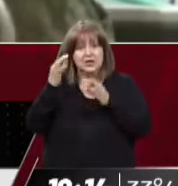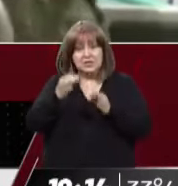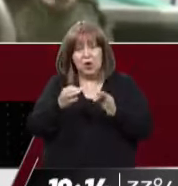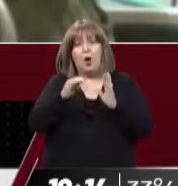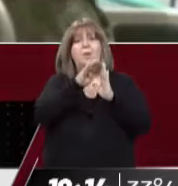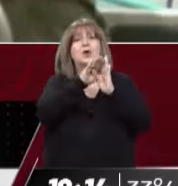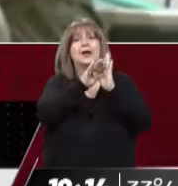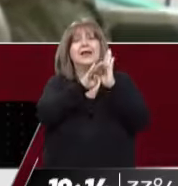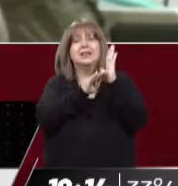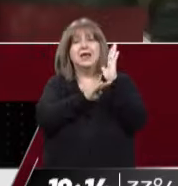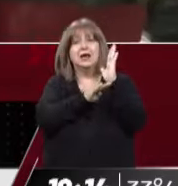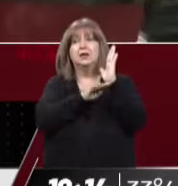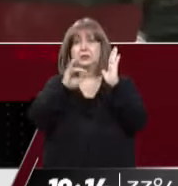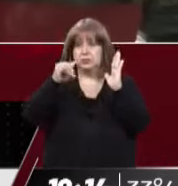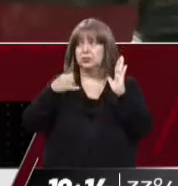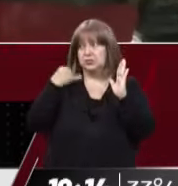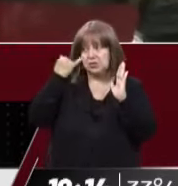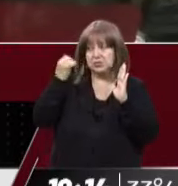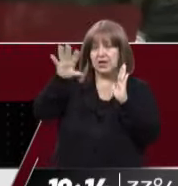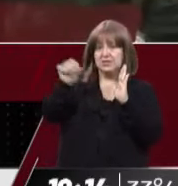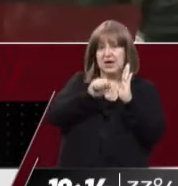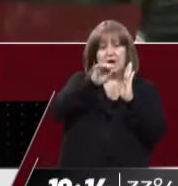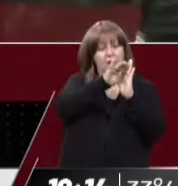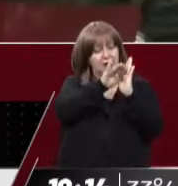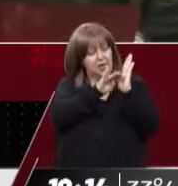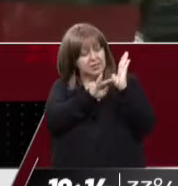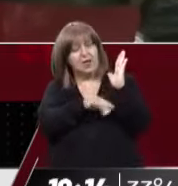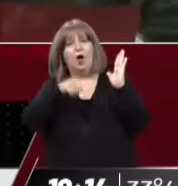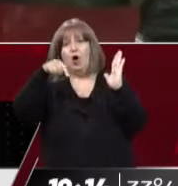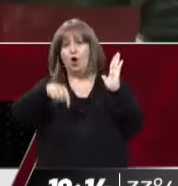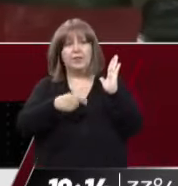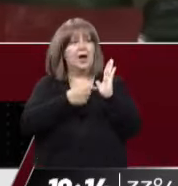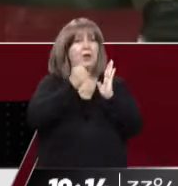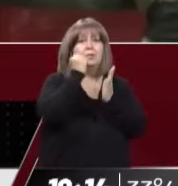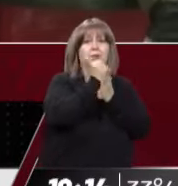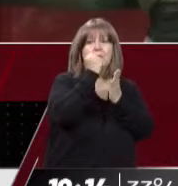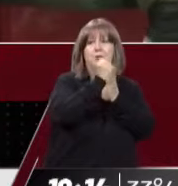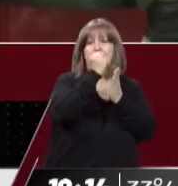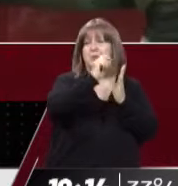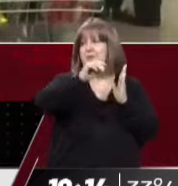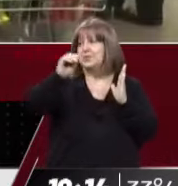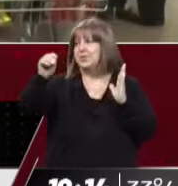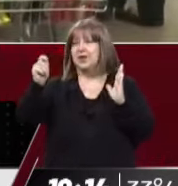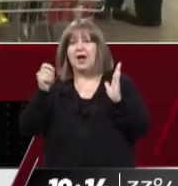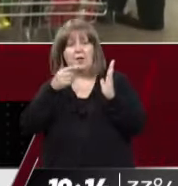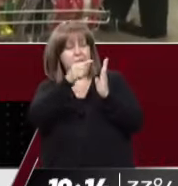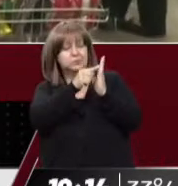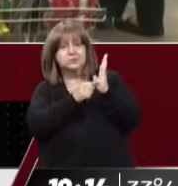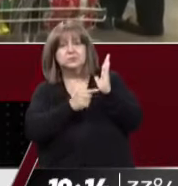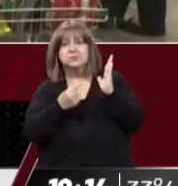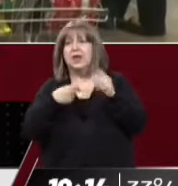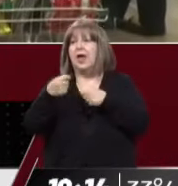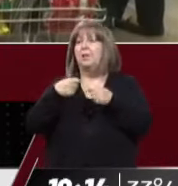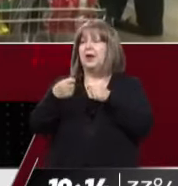llegaron. Finalmente llegaron las listas, estamos justamente hoy ya estudiando todas las listas, hablando con las